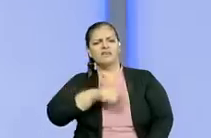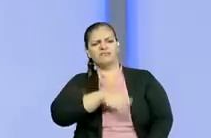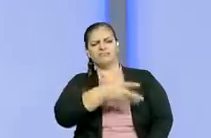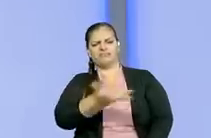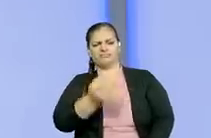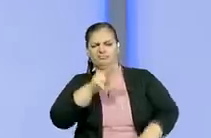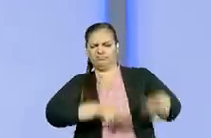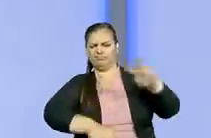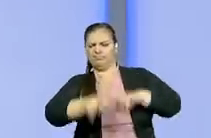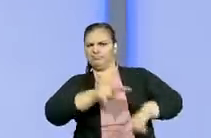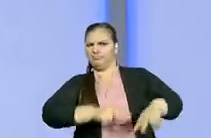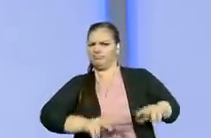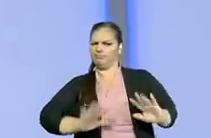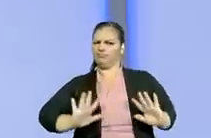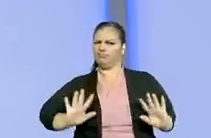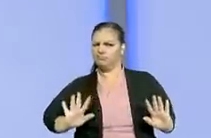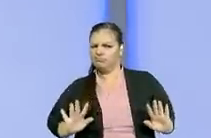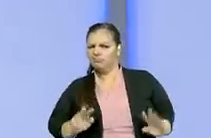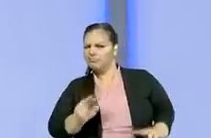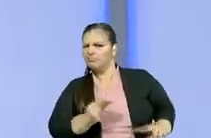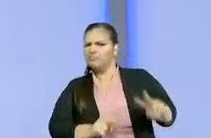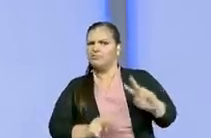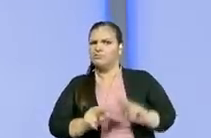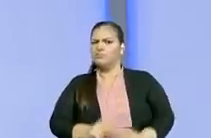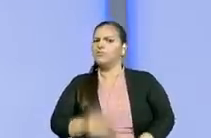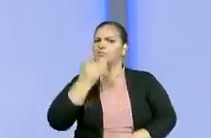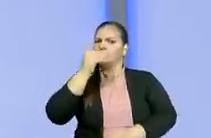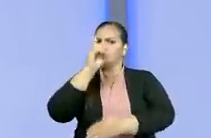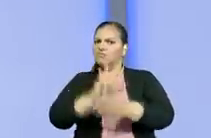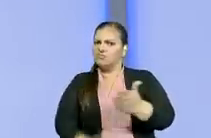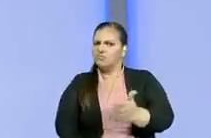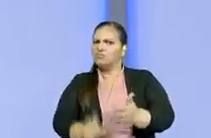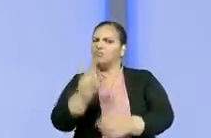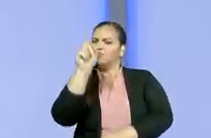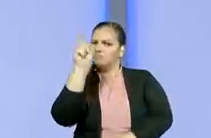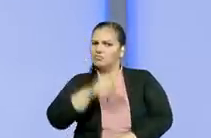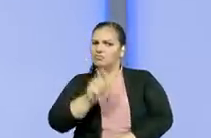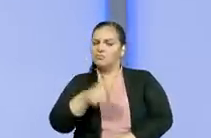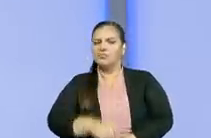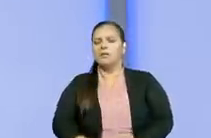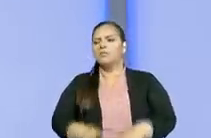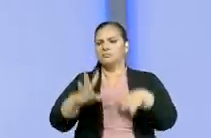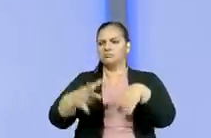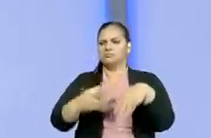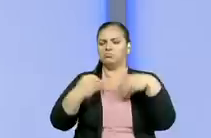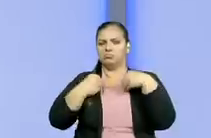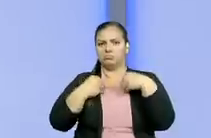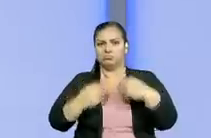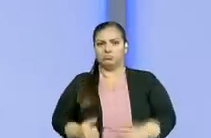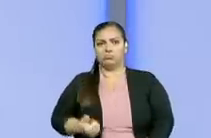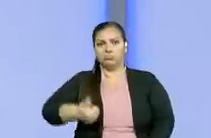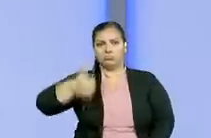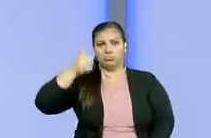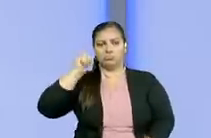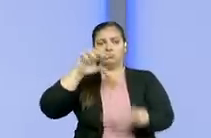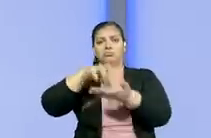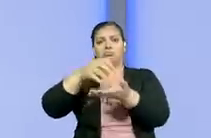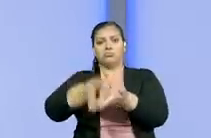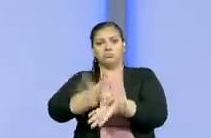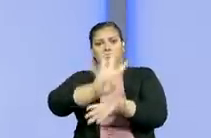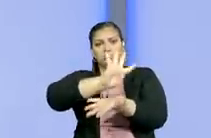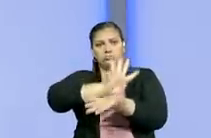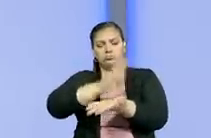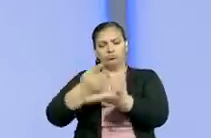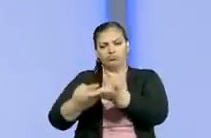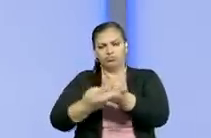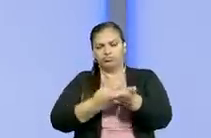en el CAL y por una comisión multipartidista antes de ingresar al Pleno. Pero lo más importante y lo que le debe interesar a la ciudadanía, el día de